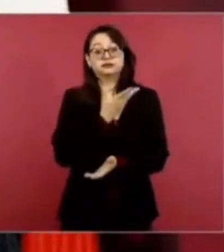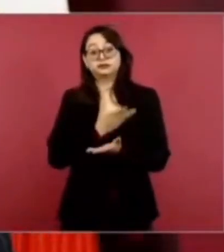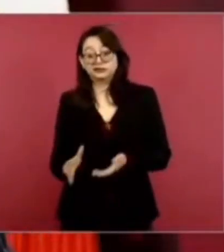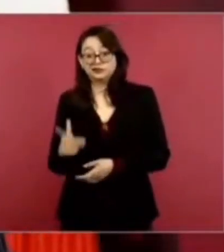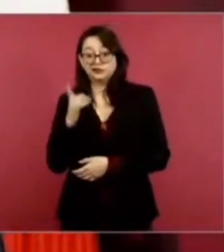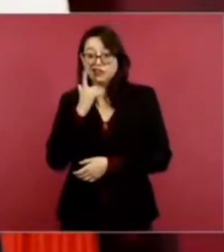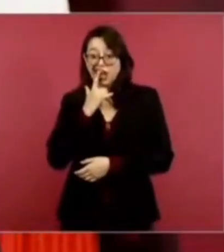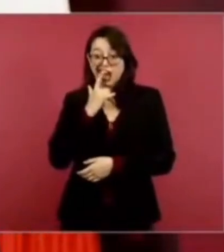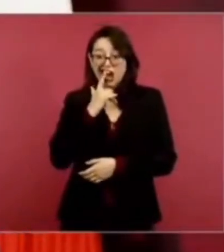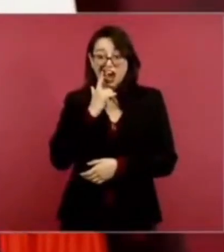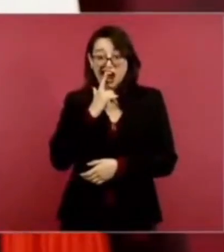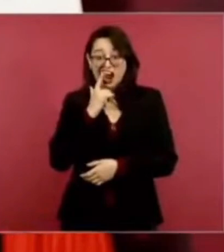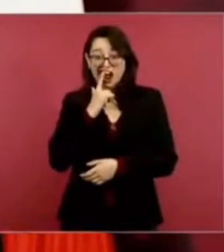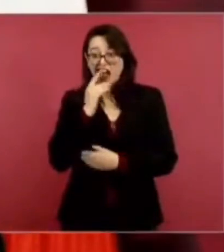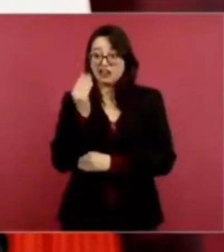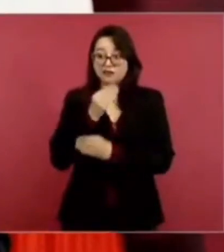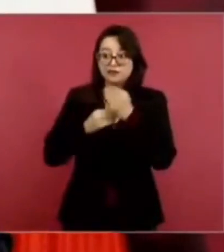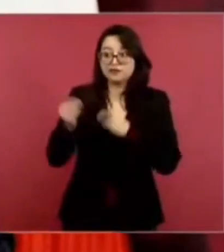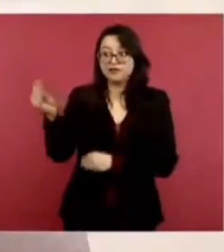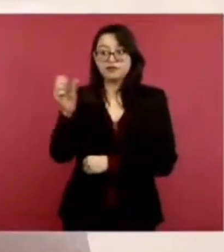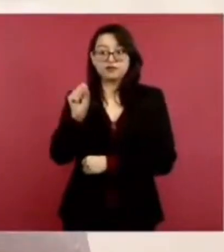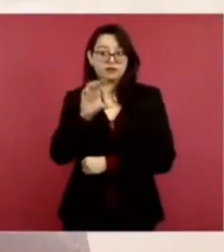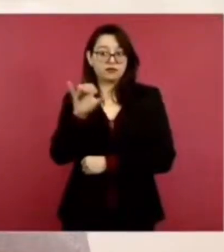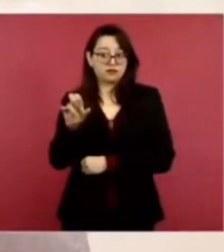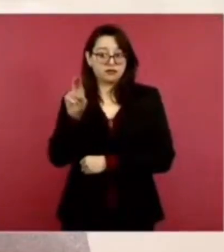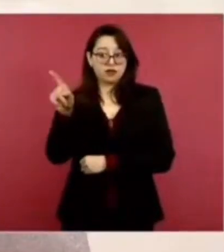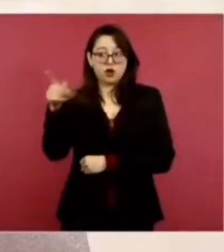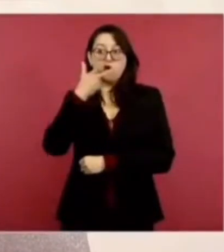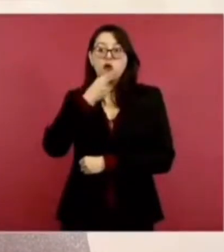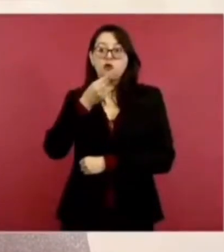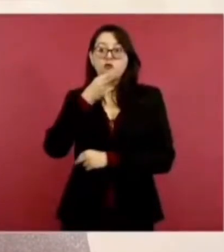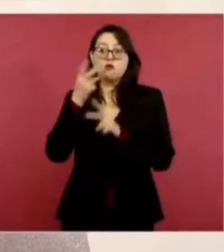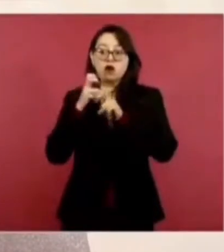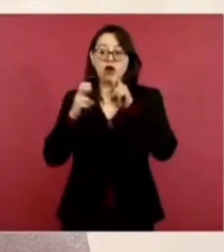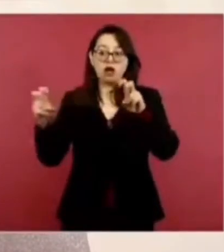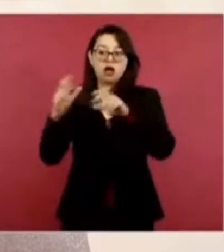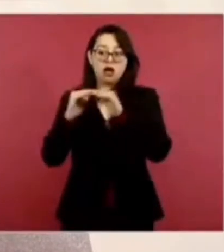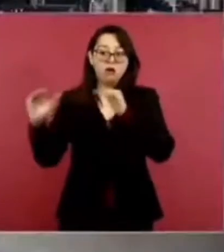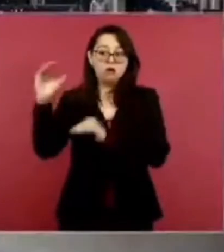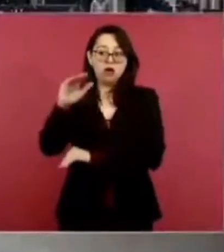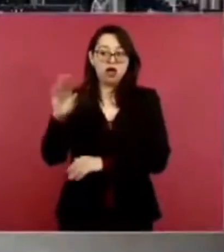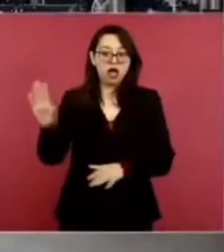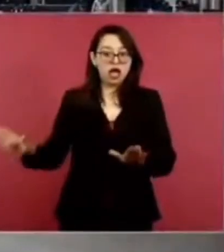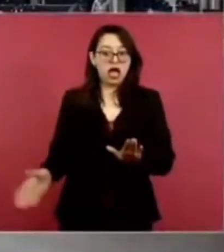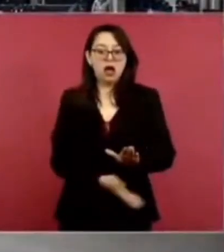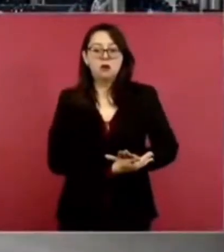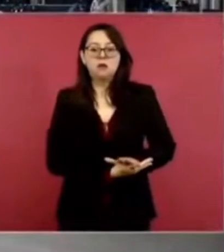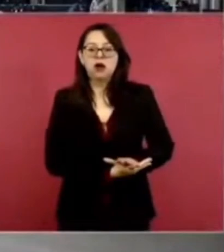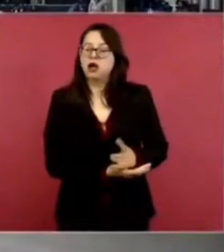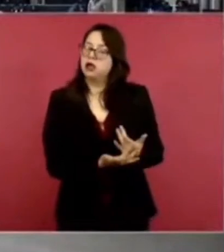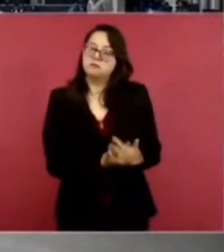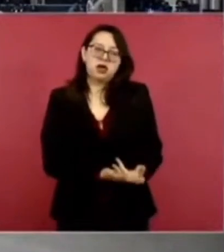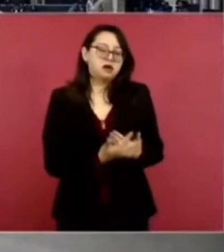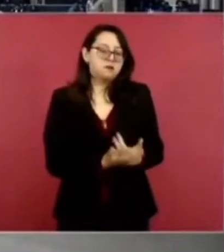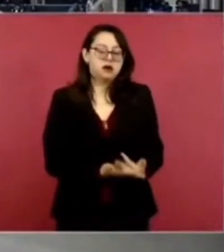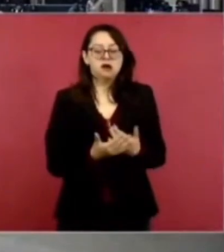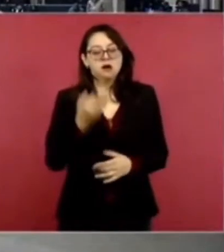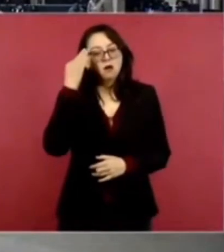con Calderón, con Peña. Llega el momento en que ya